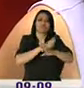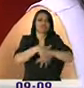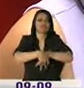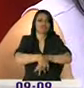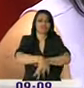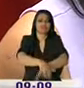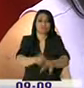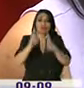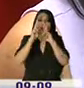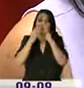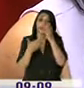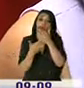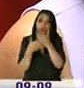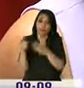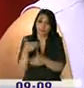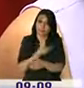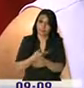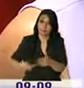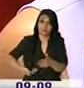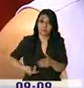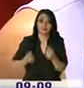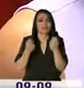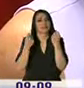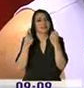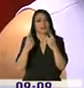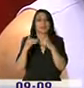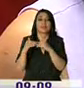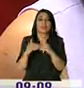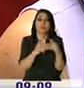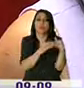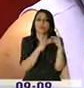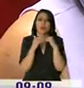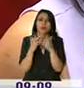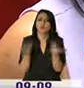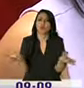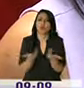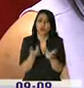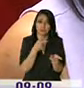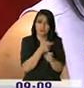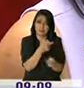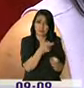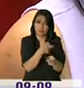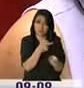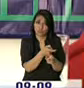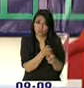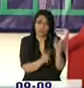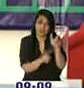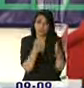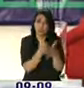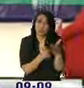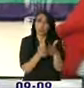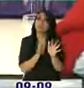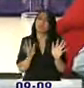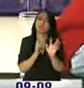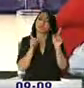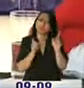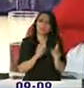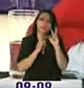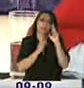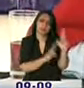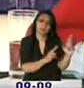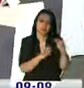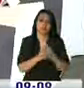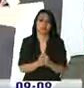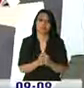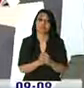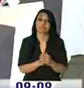las nuevas autoridades puedan entender que la democracia no se construye con la persecución a los luchadores. Al respecto, el presidente Lenín Moreno, en